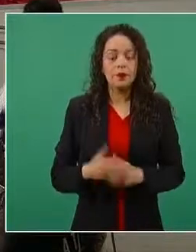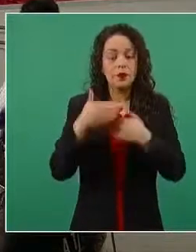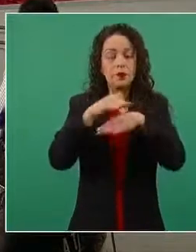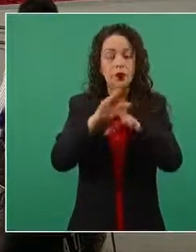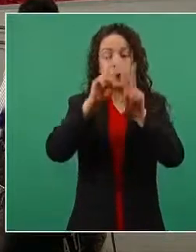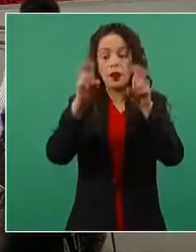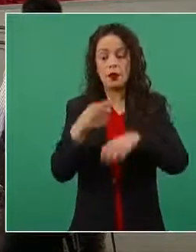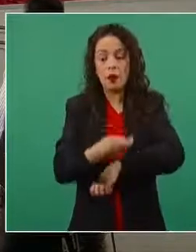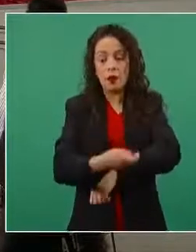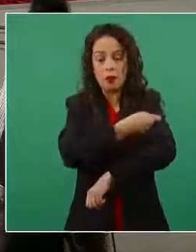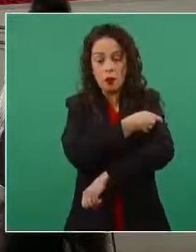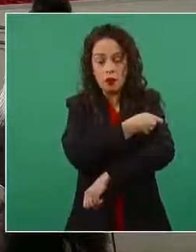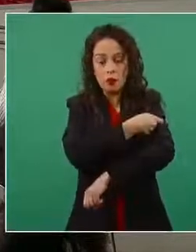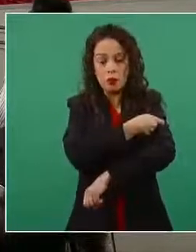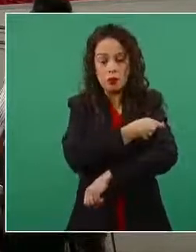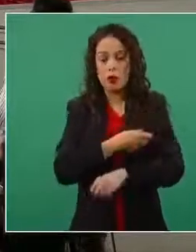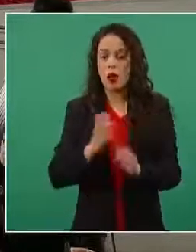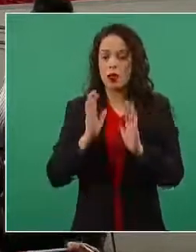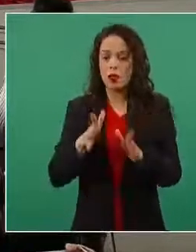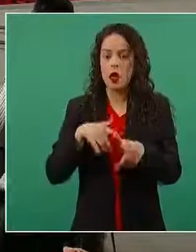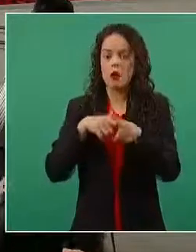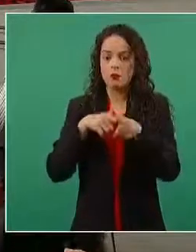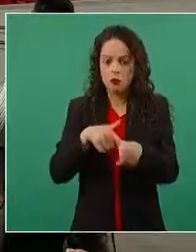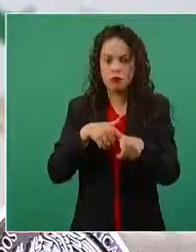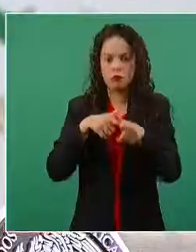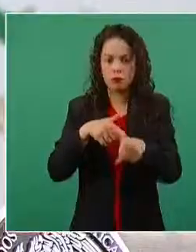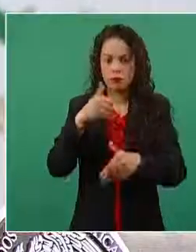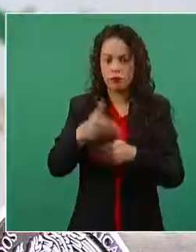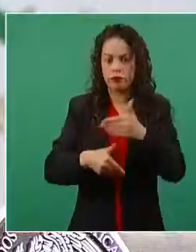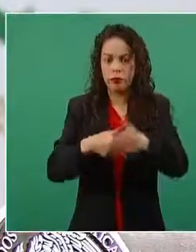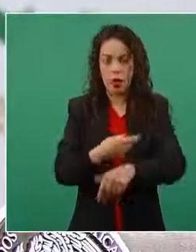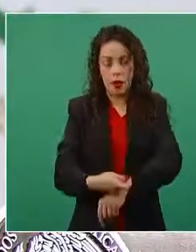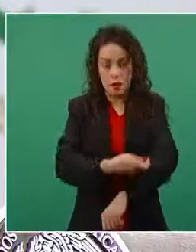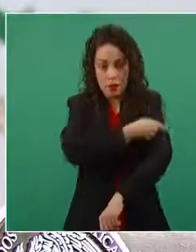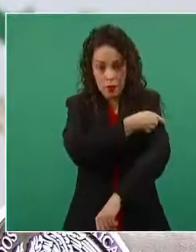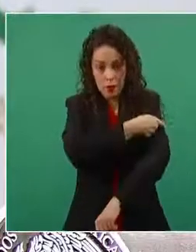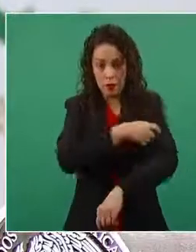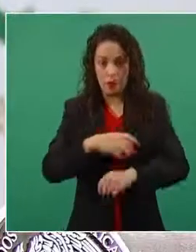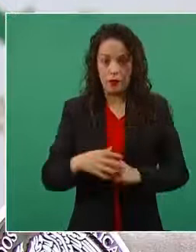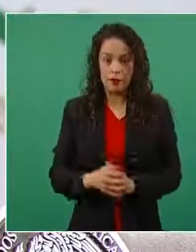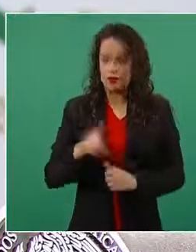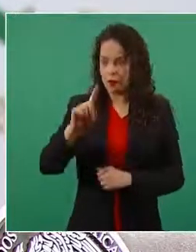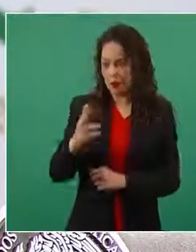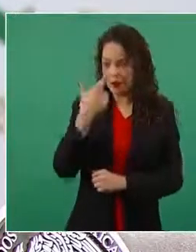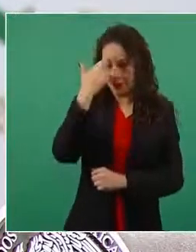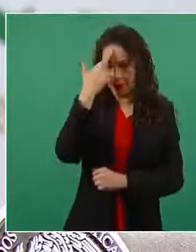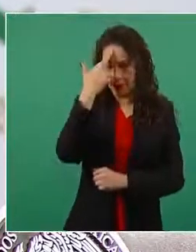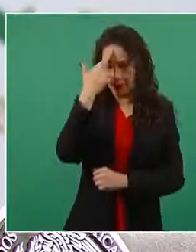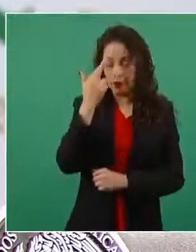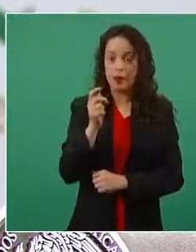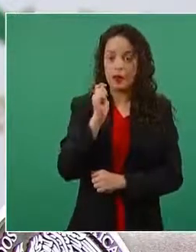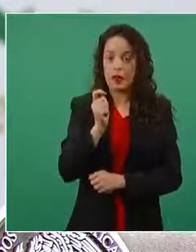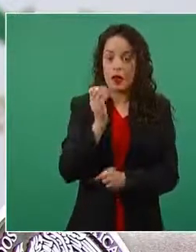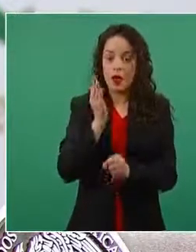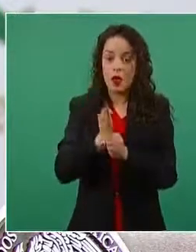vacunación, hemos continuado vacunando en grandes cantidades. Recuerden que ya llegamos a un punto